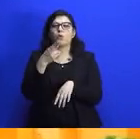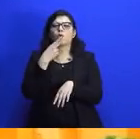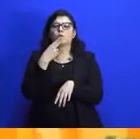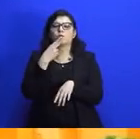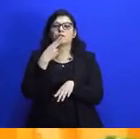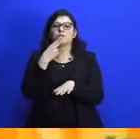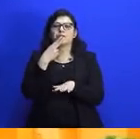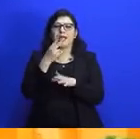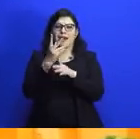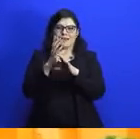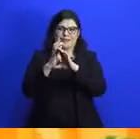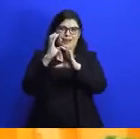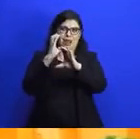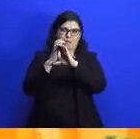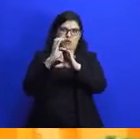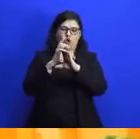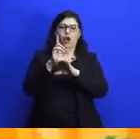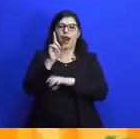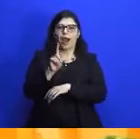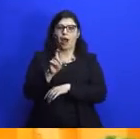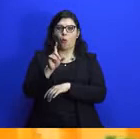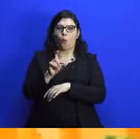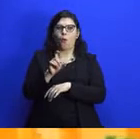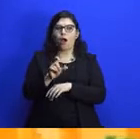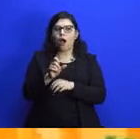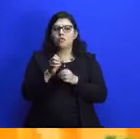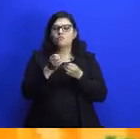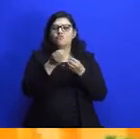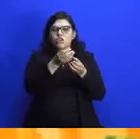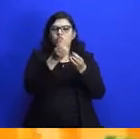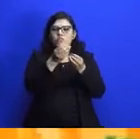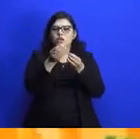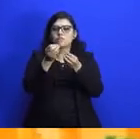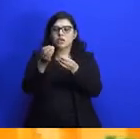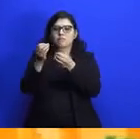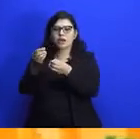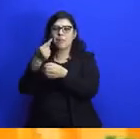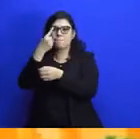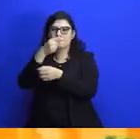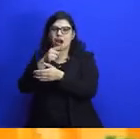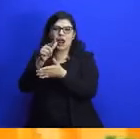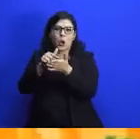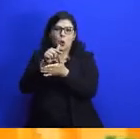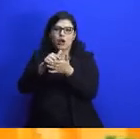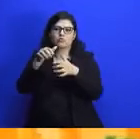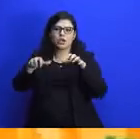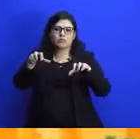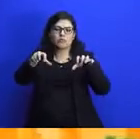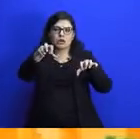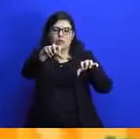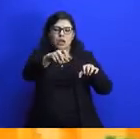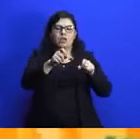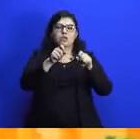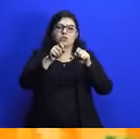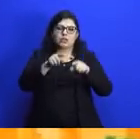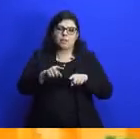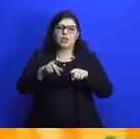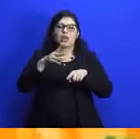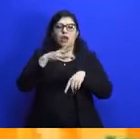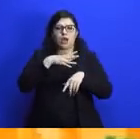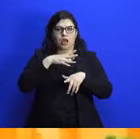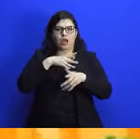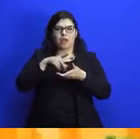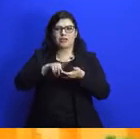donde llevábamos agua a más de 550 colonias de nuestro municipio y, por supuesto, se